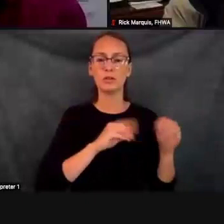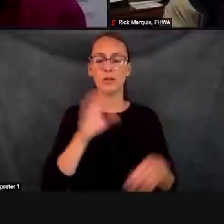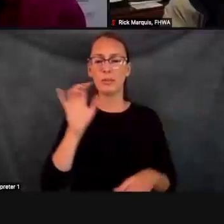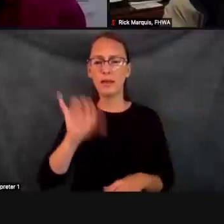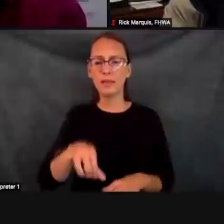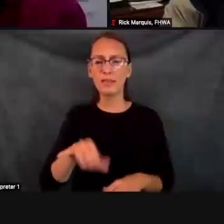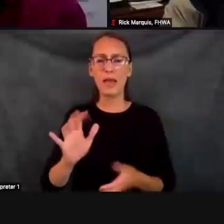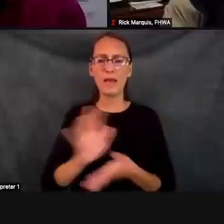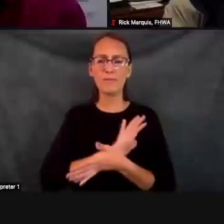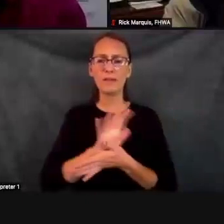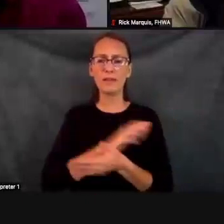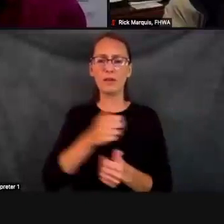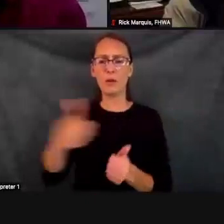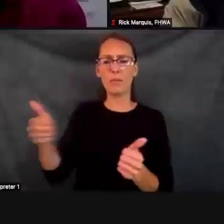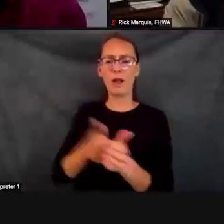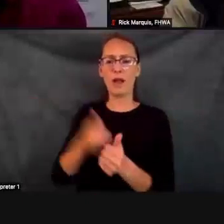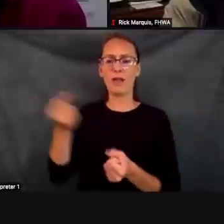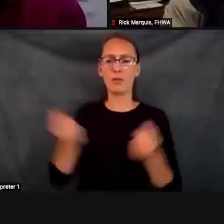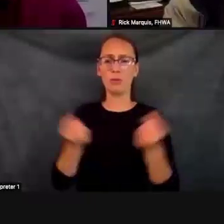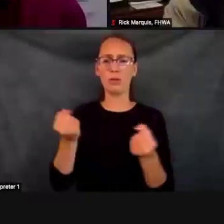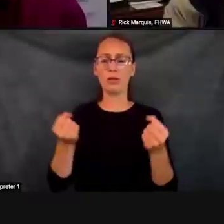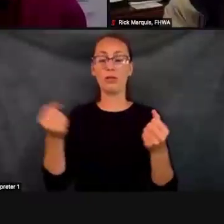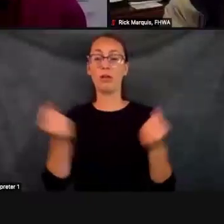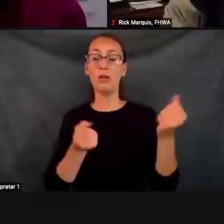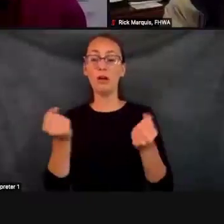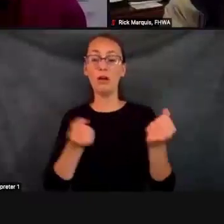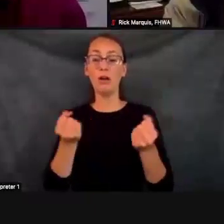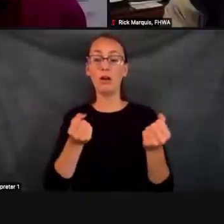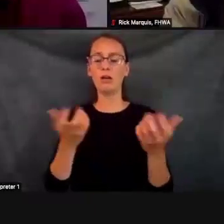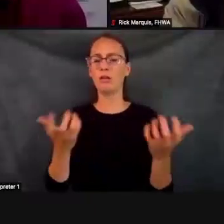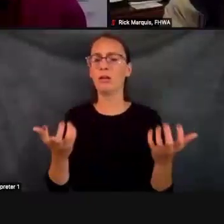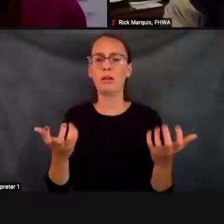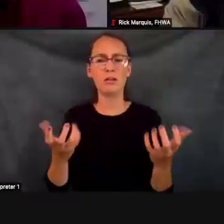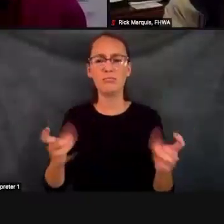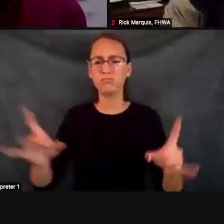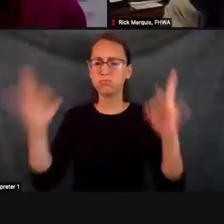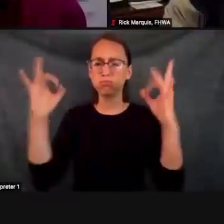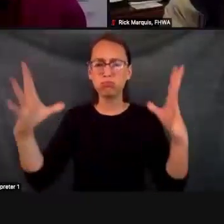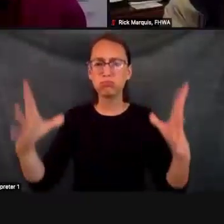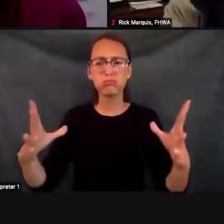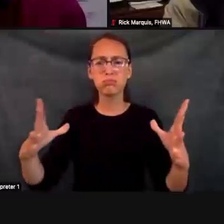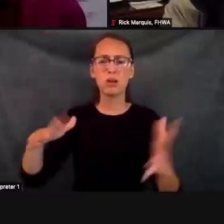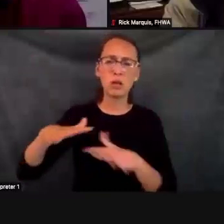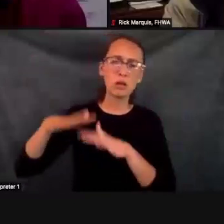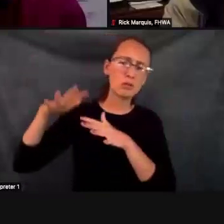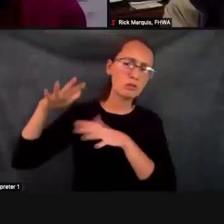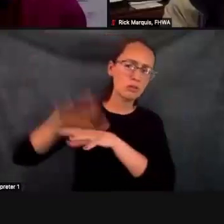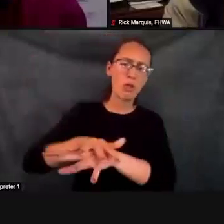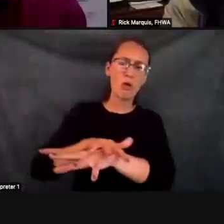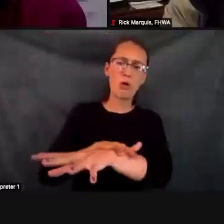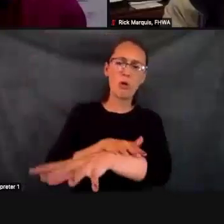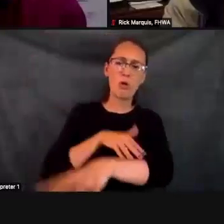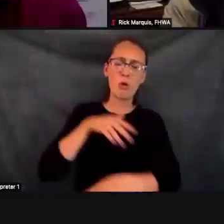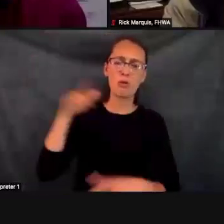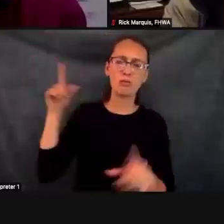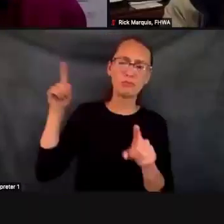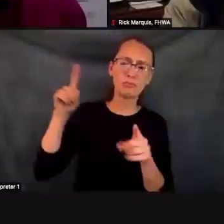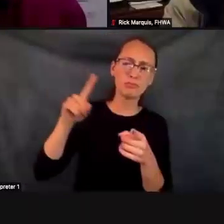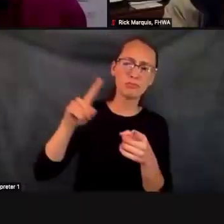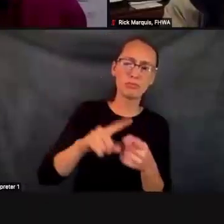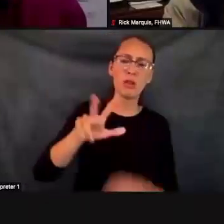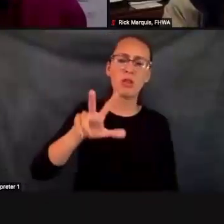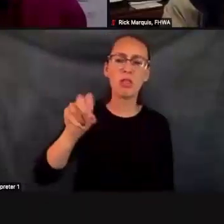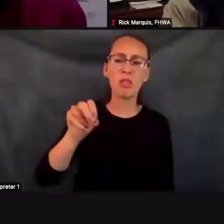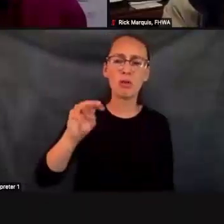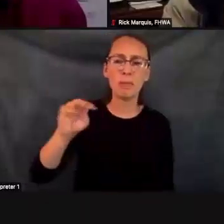el video, cuando una persona está detrás del volante, quiere reducir la